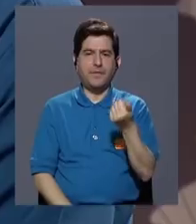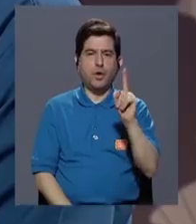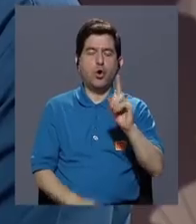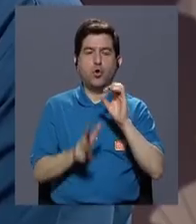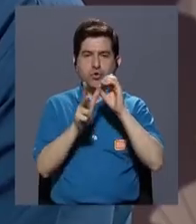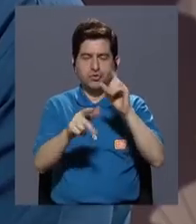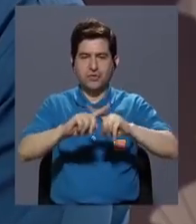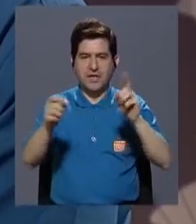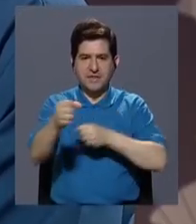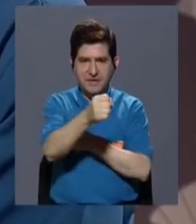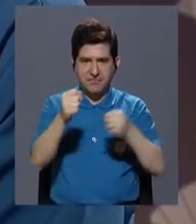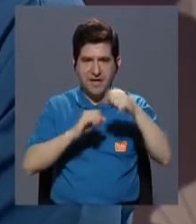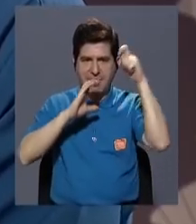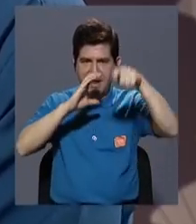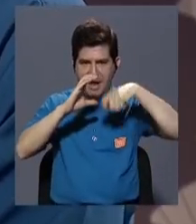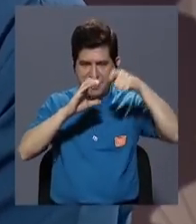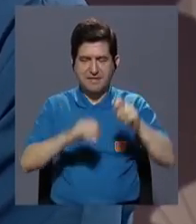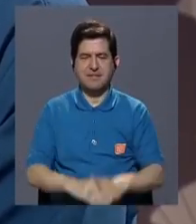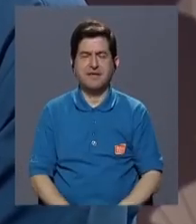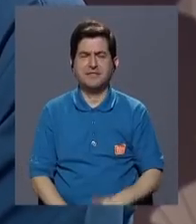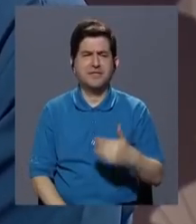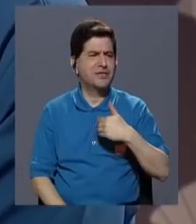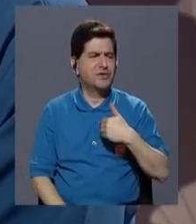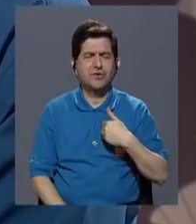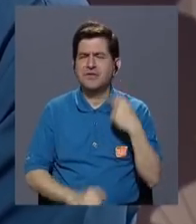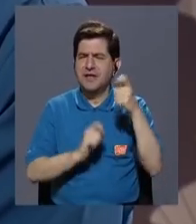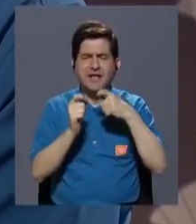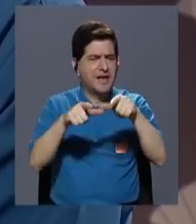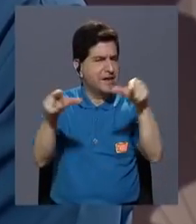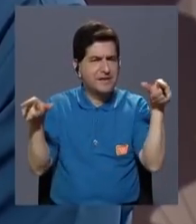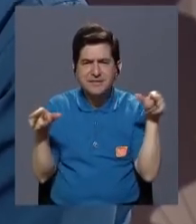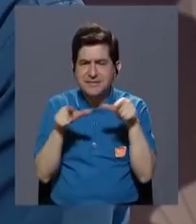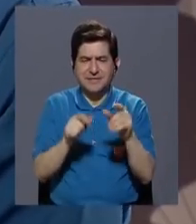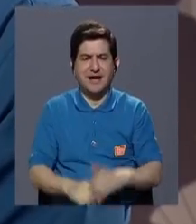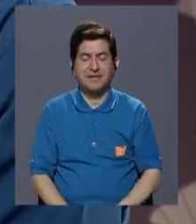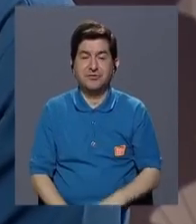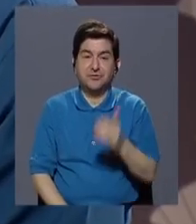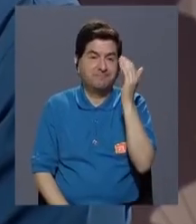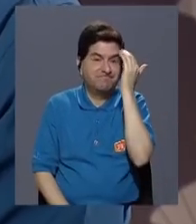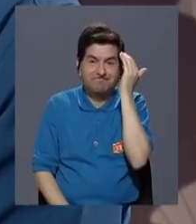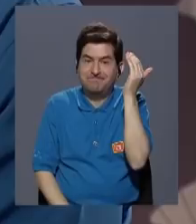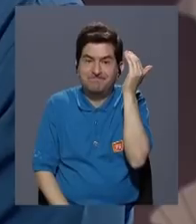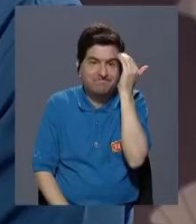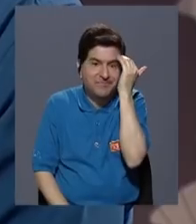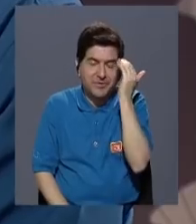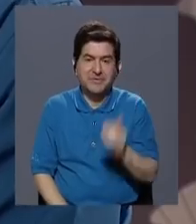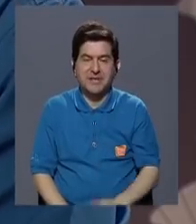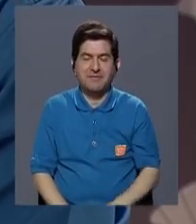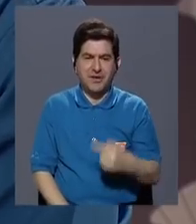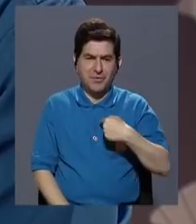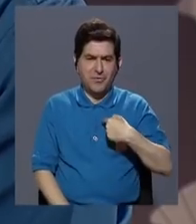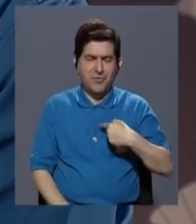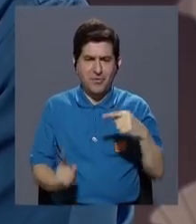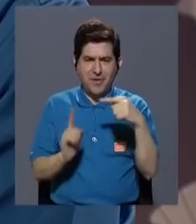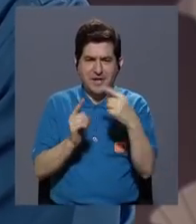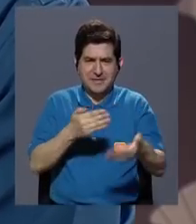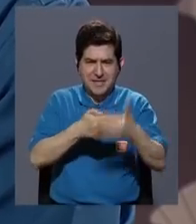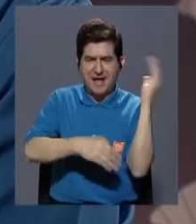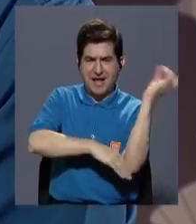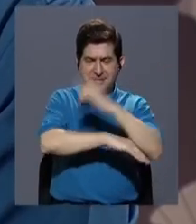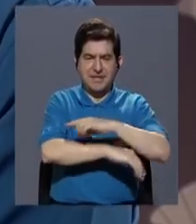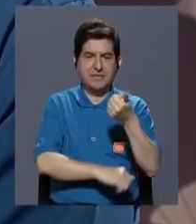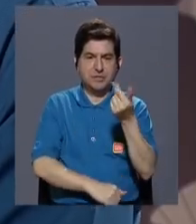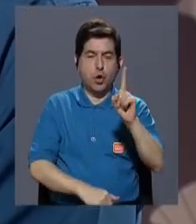de cine aún no tenemos como las salas fijas porque aún no sabe unos días antes pero el 11 de octubre y si lo que yo